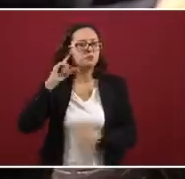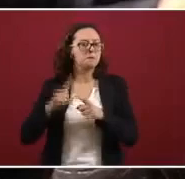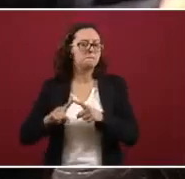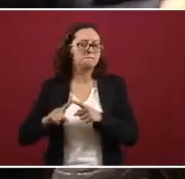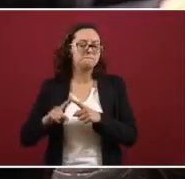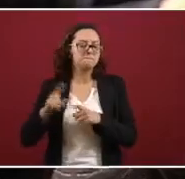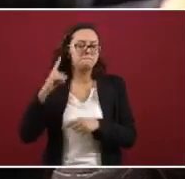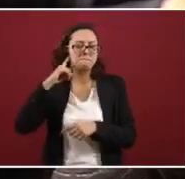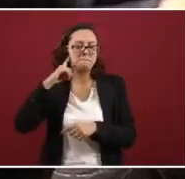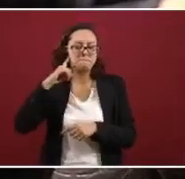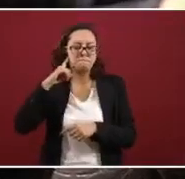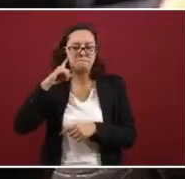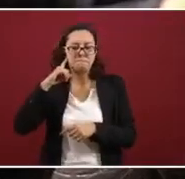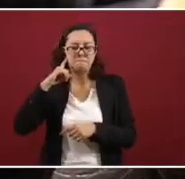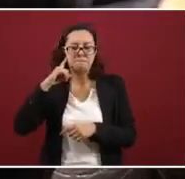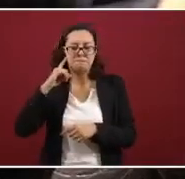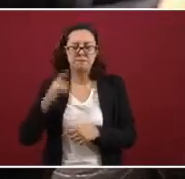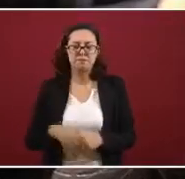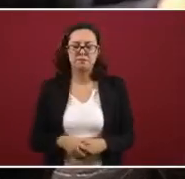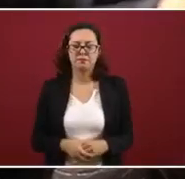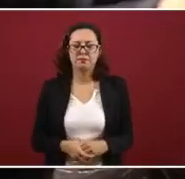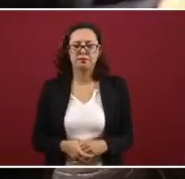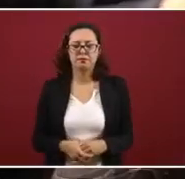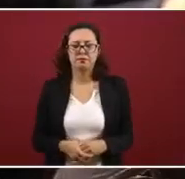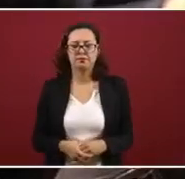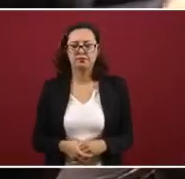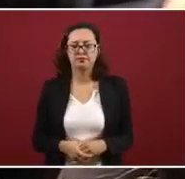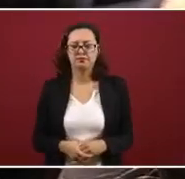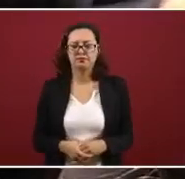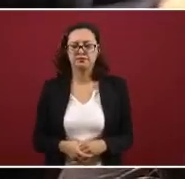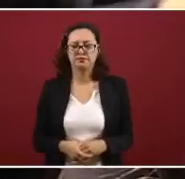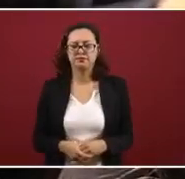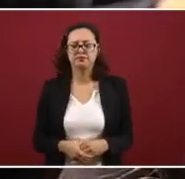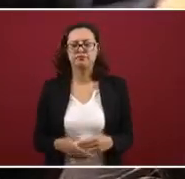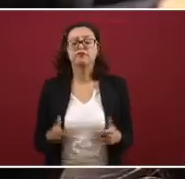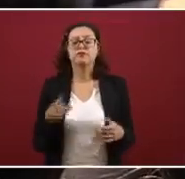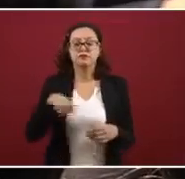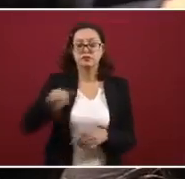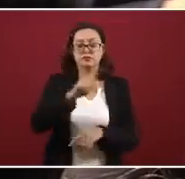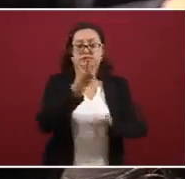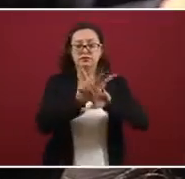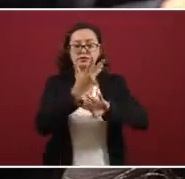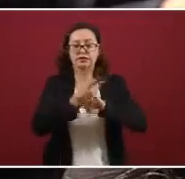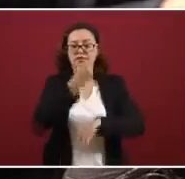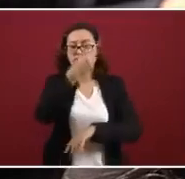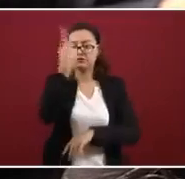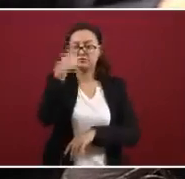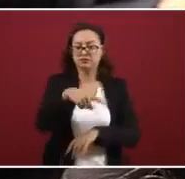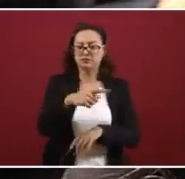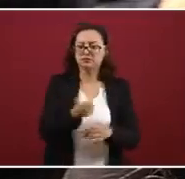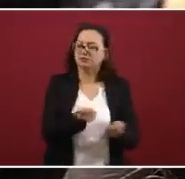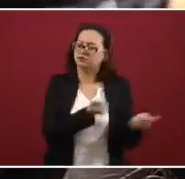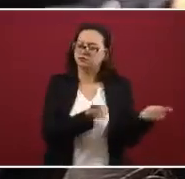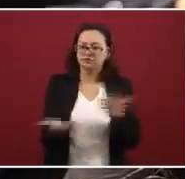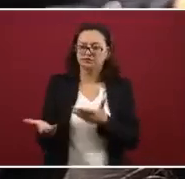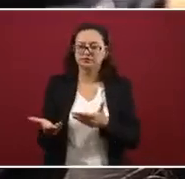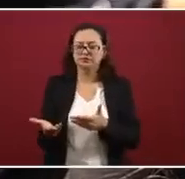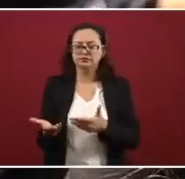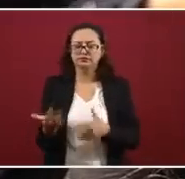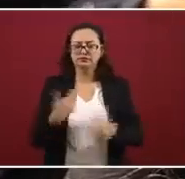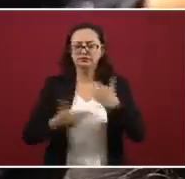de hacer redadas en los Estados Unidos para deportar a mexicanos, a ilegales. De